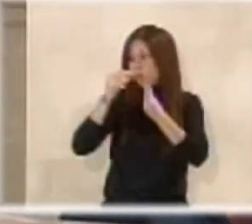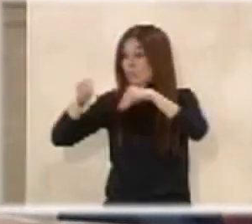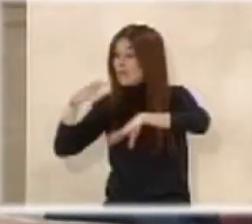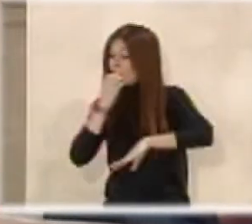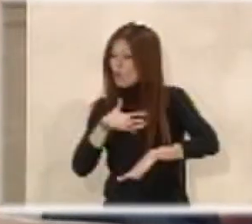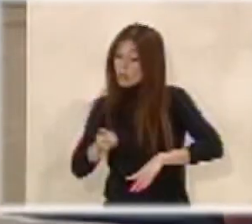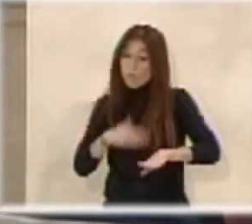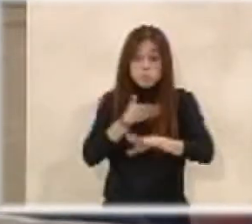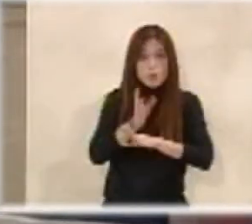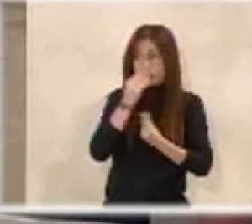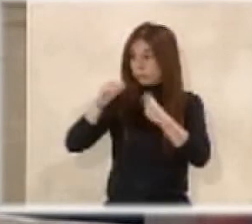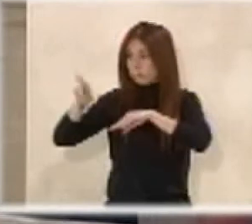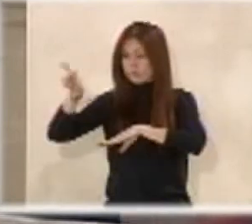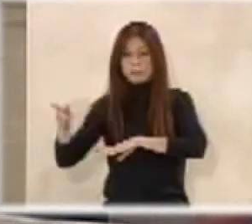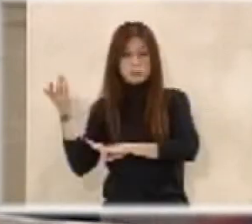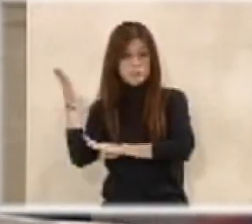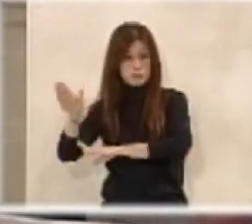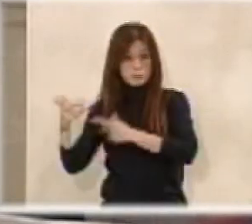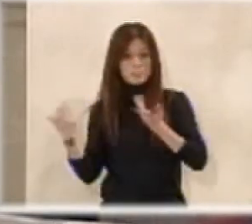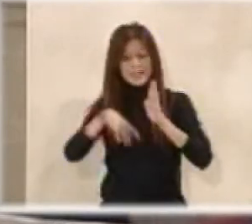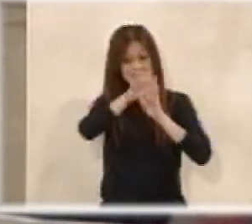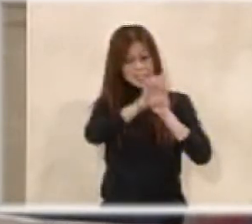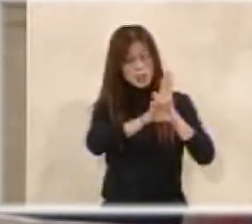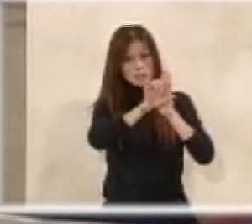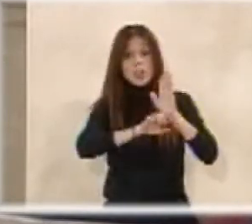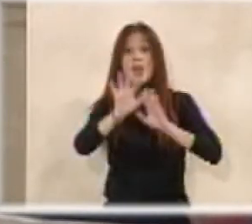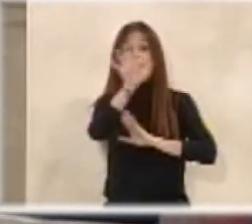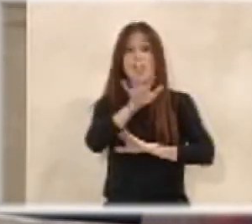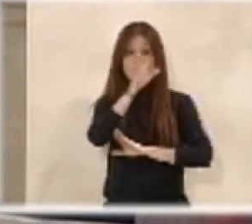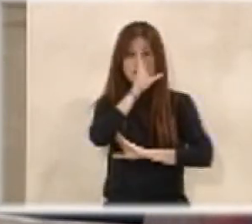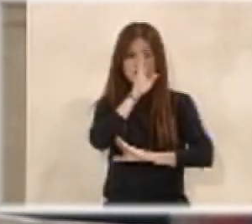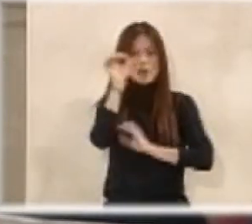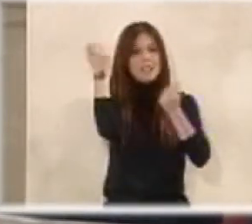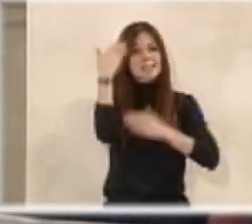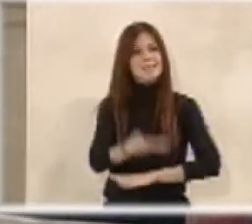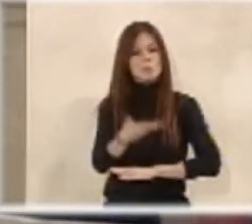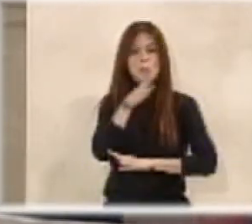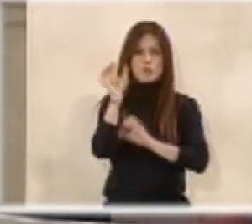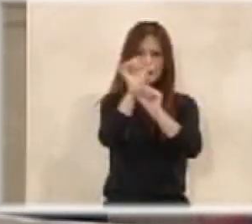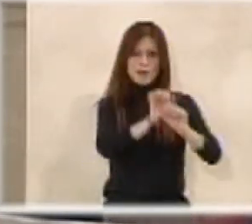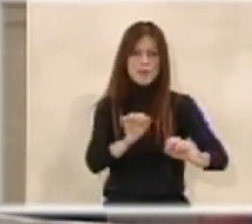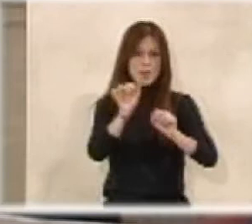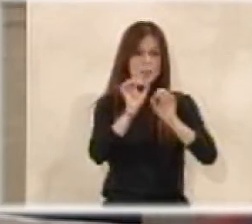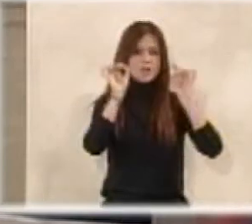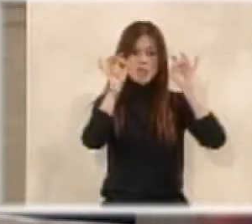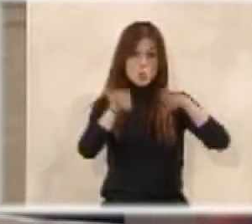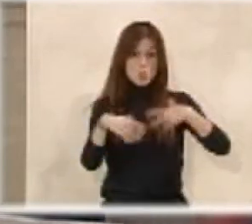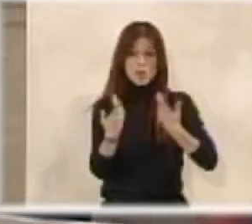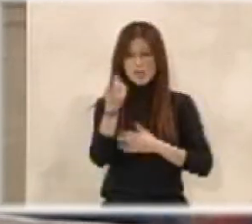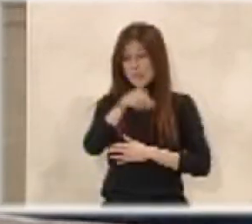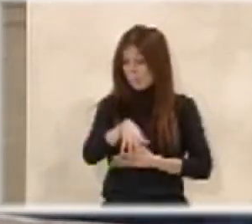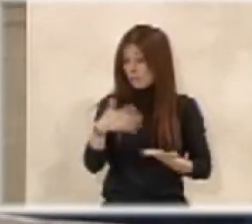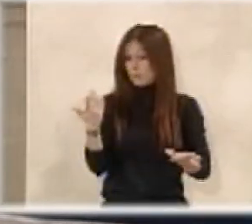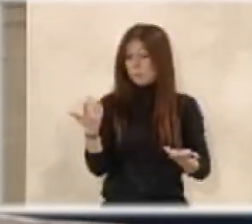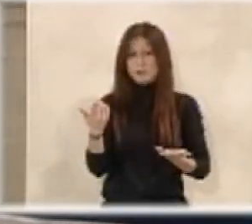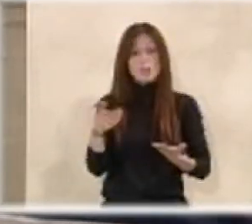no queremos asistir. Y esa modificación estatutaria que se lleva el 5 de febrero es muy importante y la defendemos, como se ha hecho ahora también para que todos